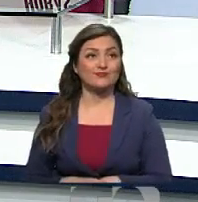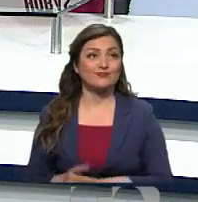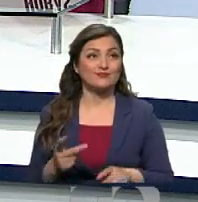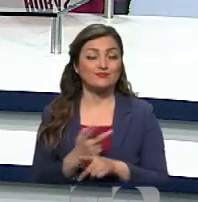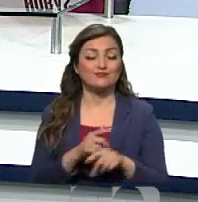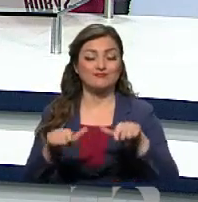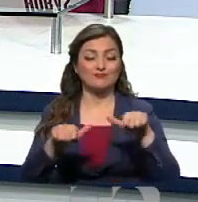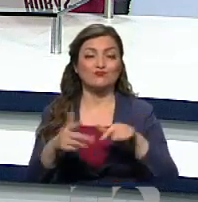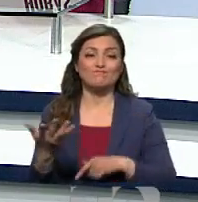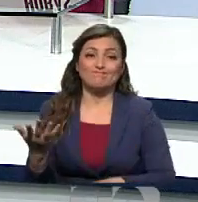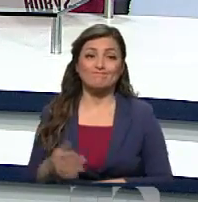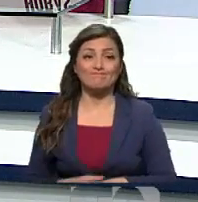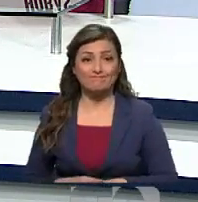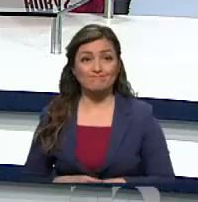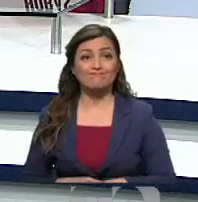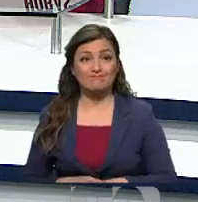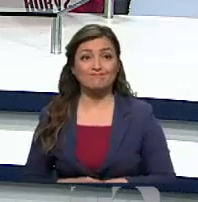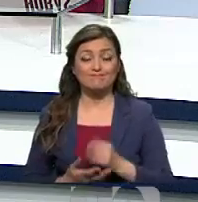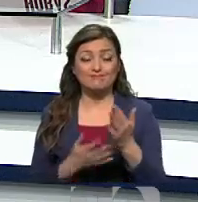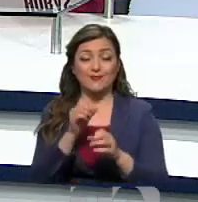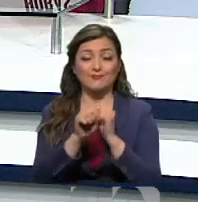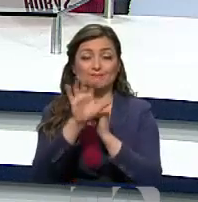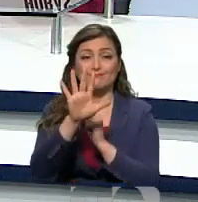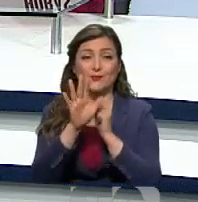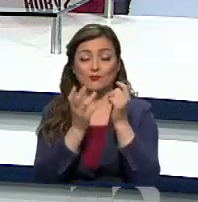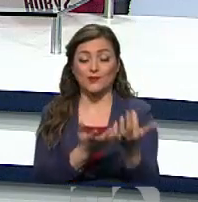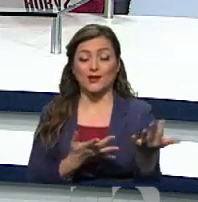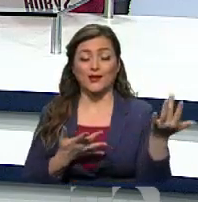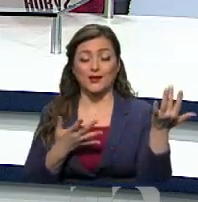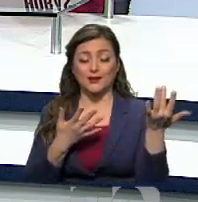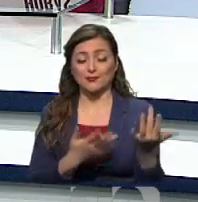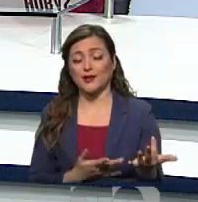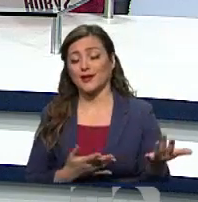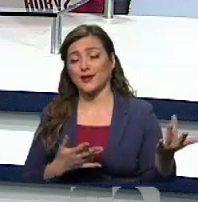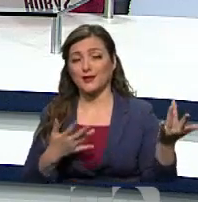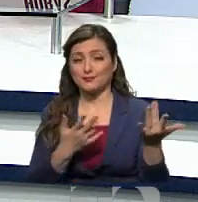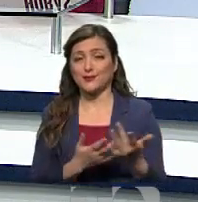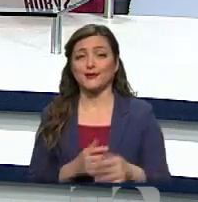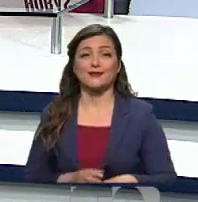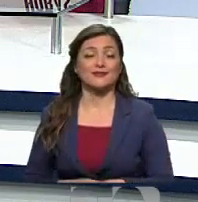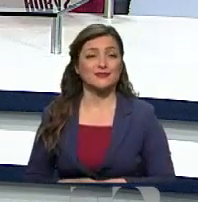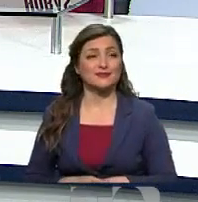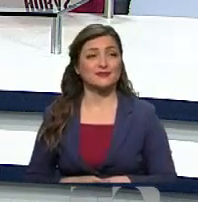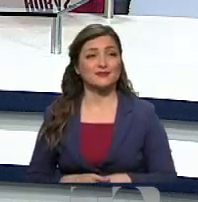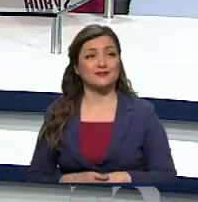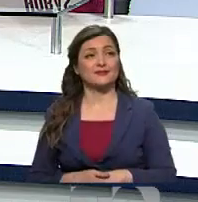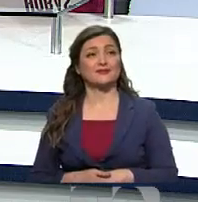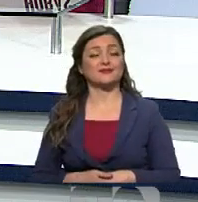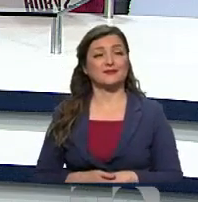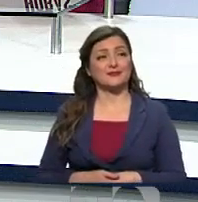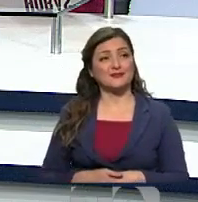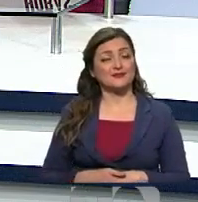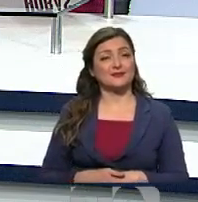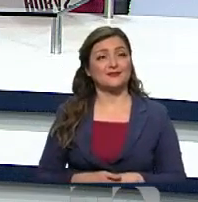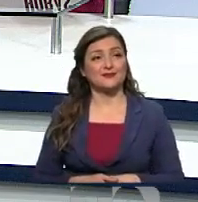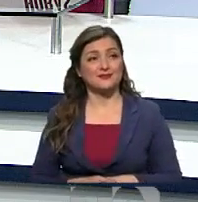que está sucediendo allá, sobre todo que están esperando desde hace 5 años esto. Y aparte, los problemas que conlleva